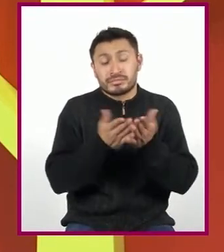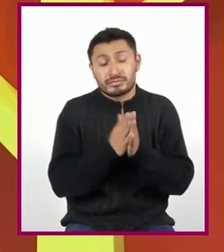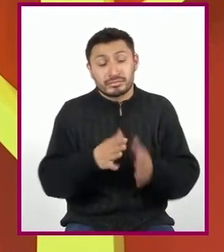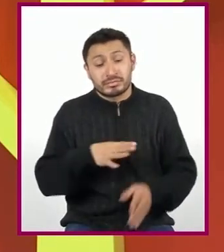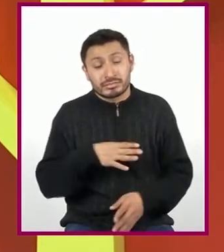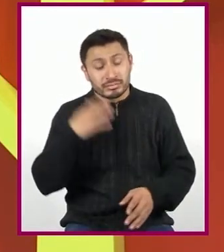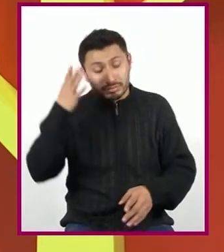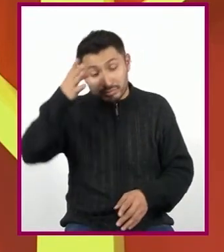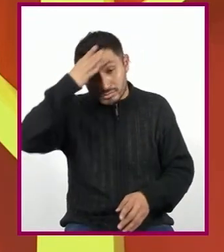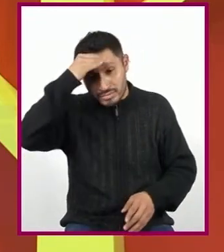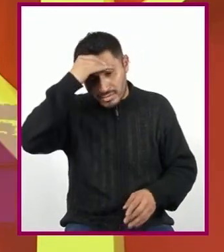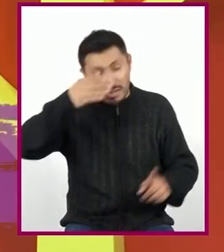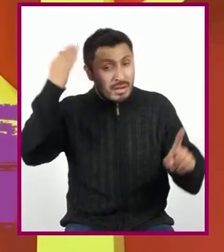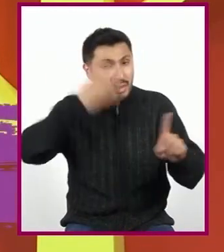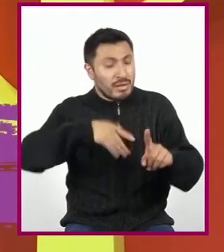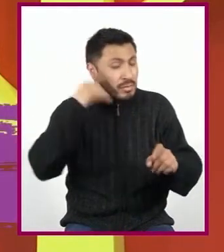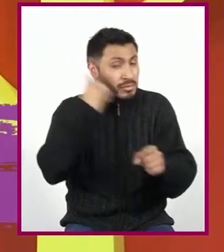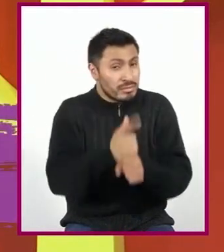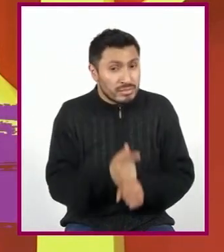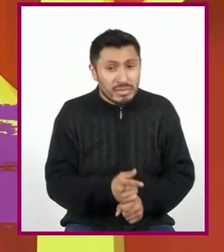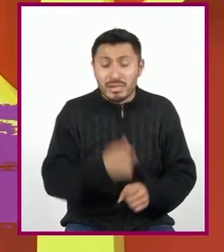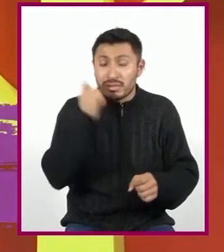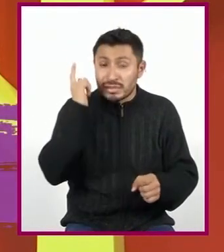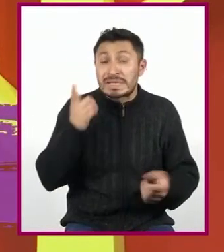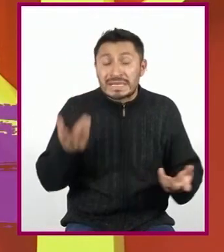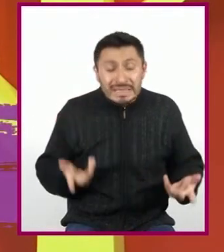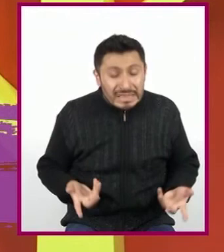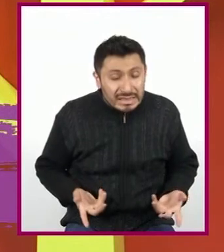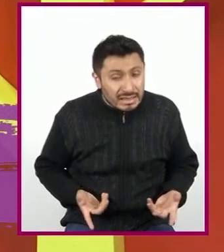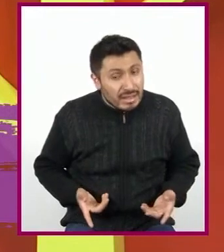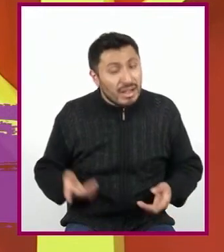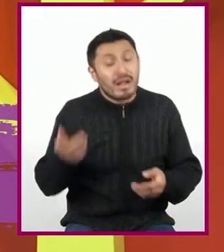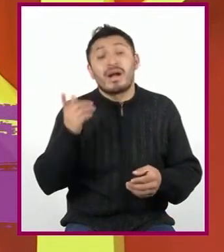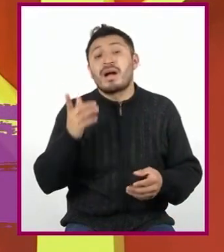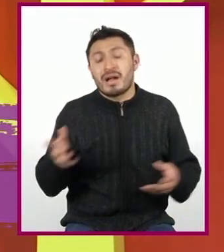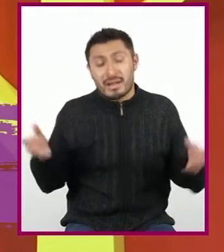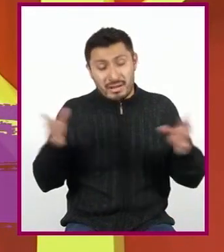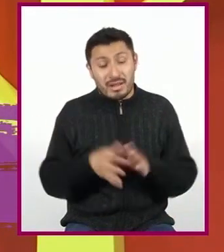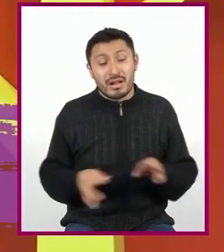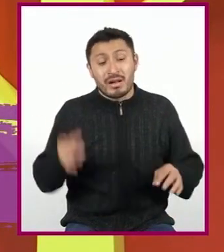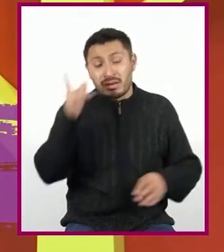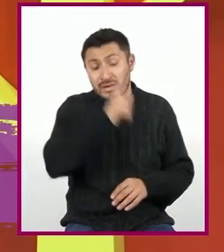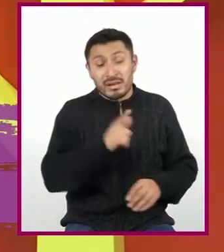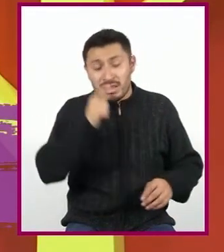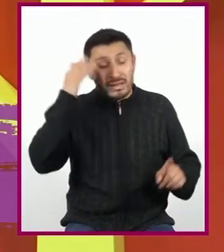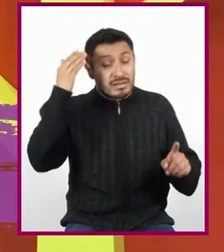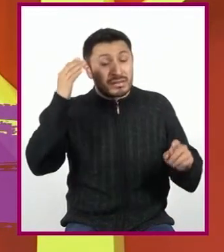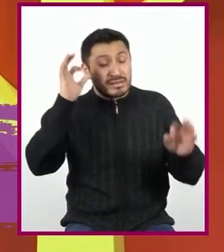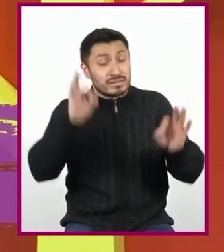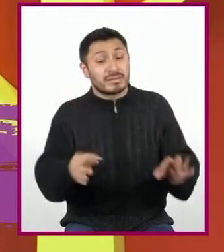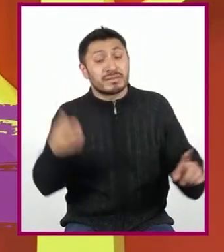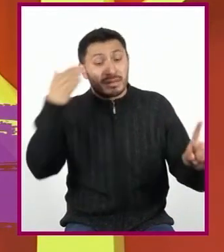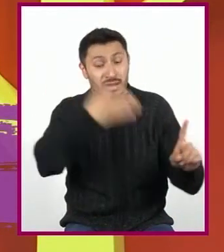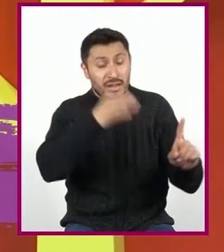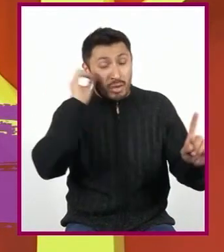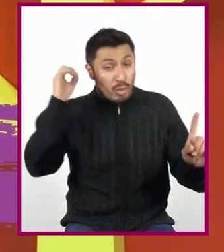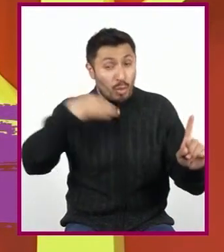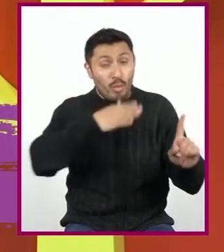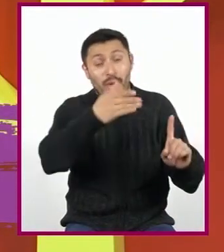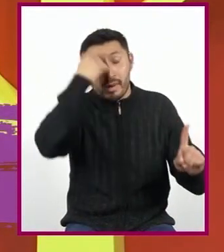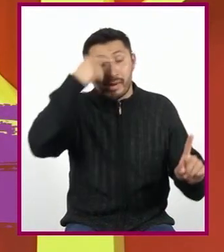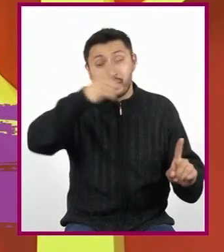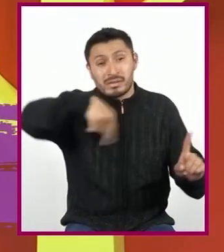cultural establecen que el prólogo debe ser objetivo, debe servir para que el lector sepa perfectamente qué se va a encontrar en